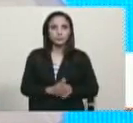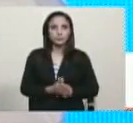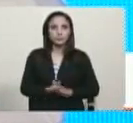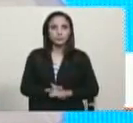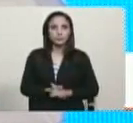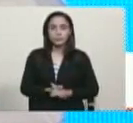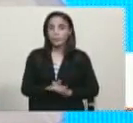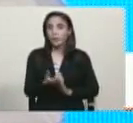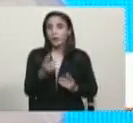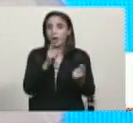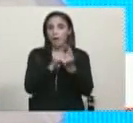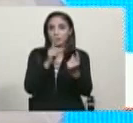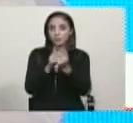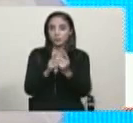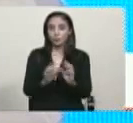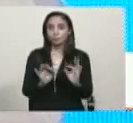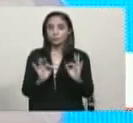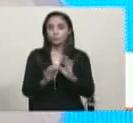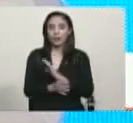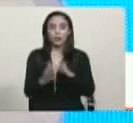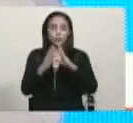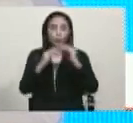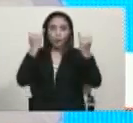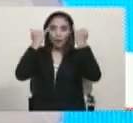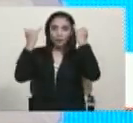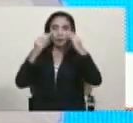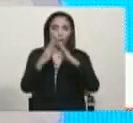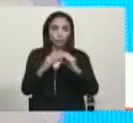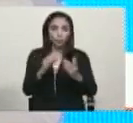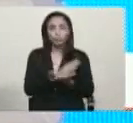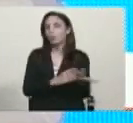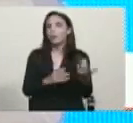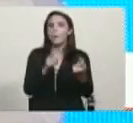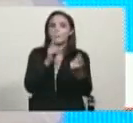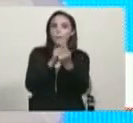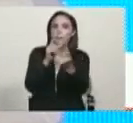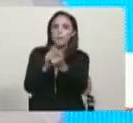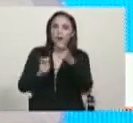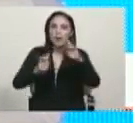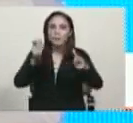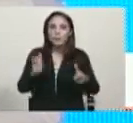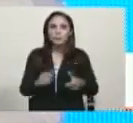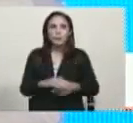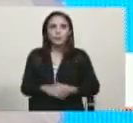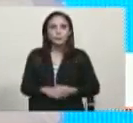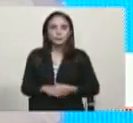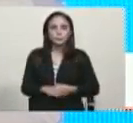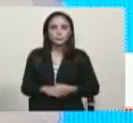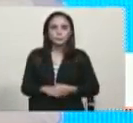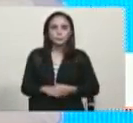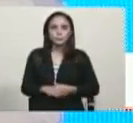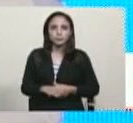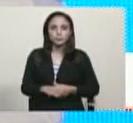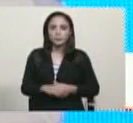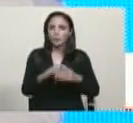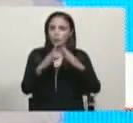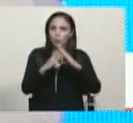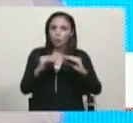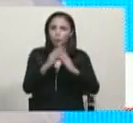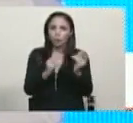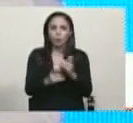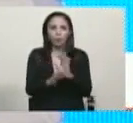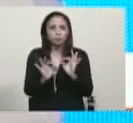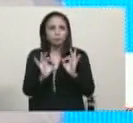para atender íntegramente las expectativas y demandas de los pacientes y lograr la rehabilitación